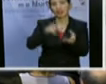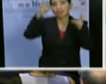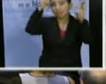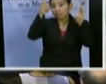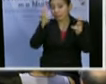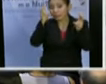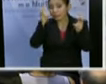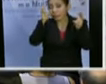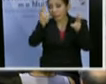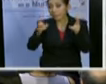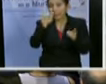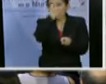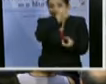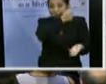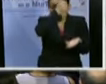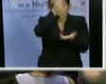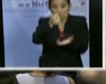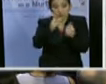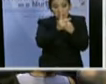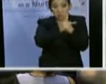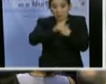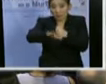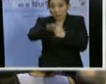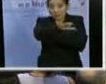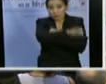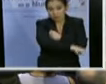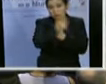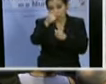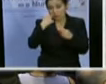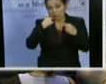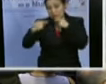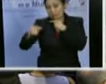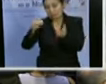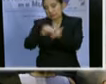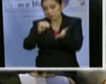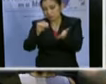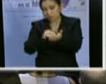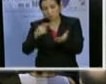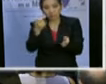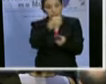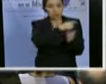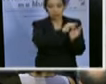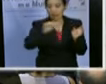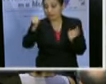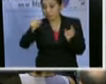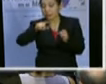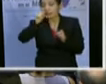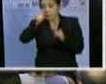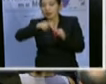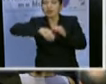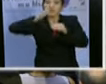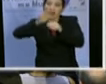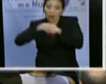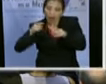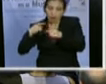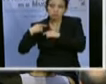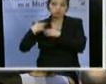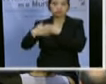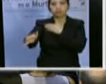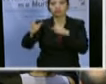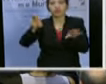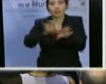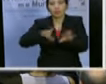de los presupuestos nacionales seguirá siendo tema de discusión, no solo de aquí a septiembre, sino después de septiembre, de cómo hará